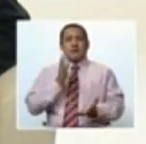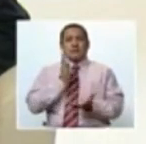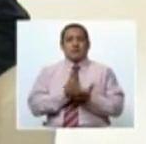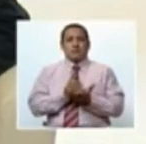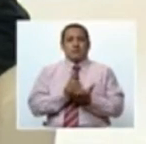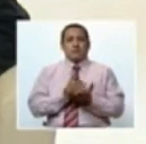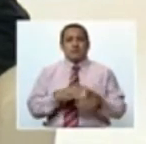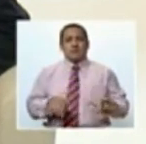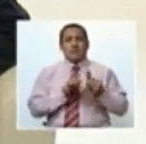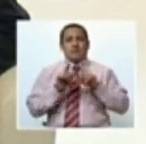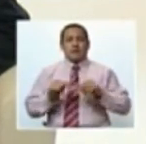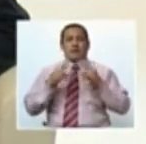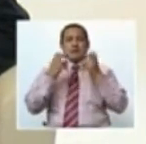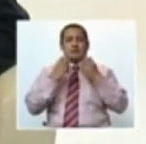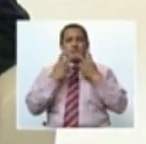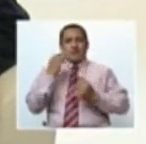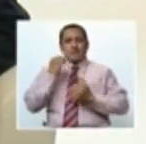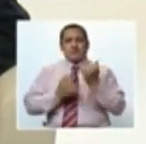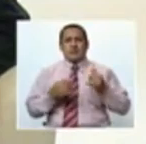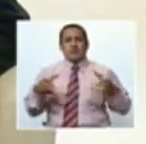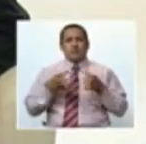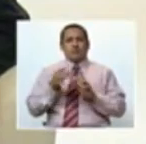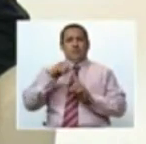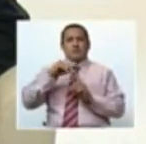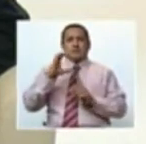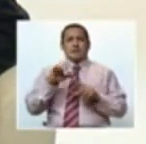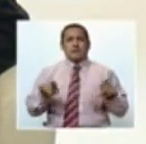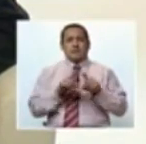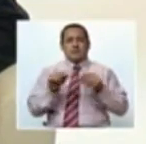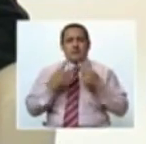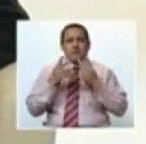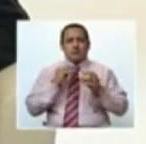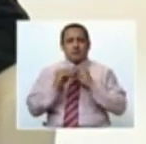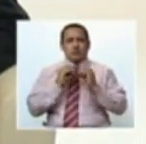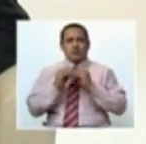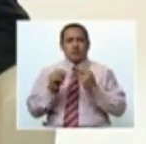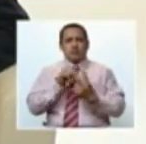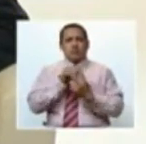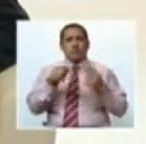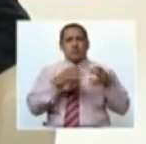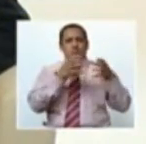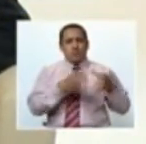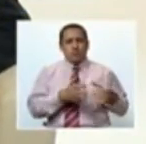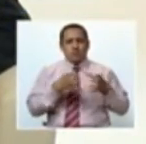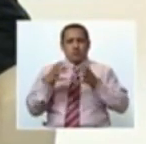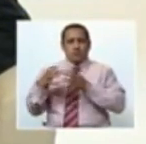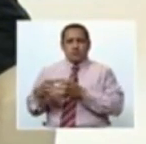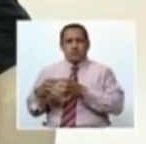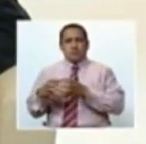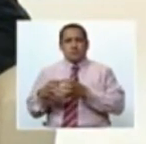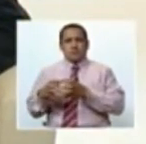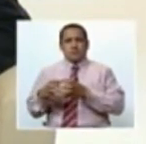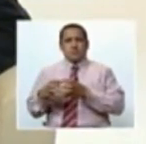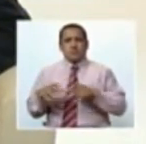esta sanción. Y este caso llega finalmente al Tribunal Constitucional y ahí se han establecido 2 posiciones muy